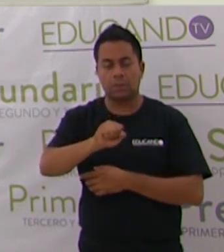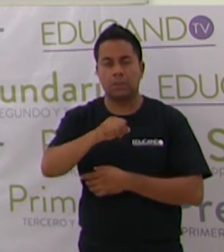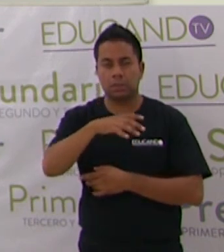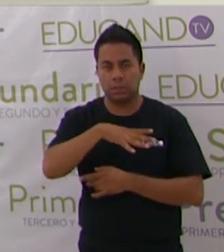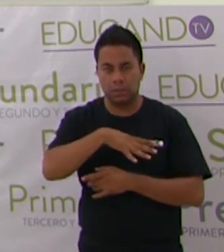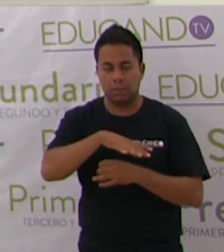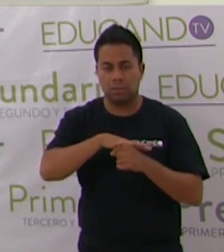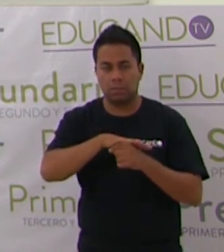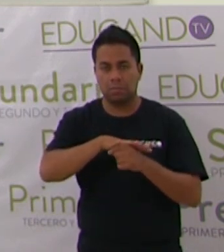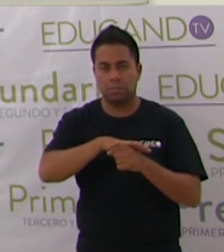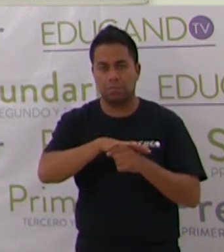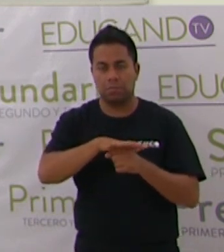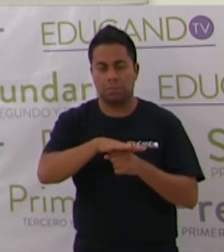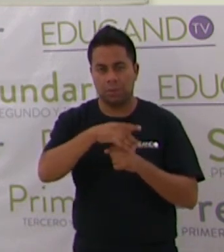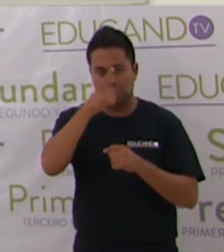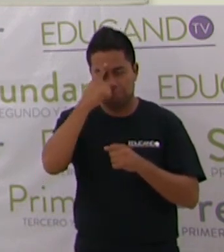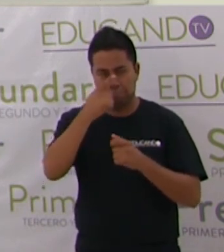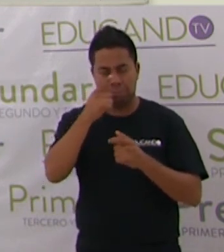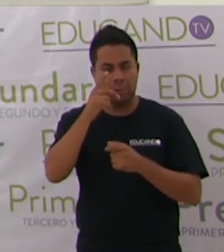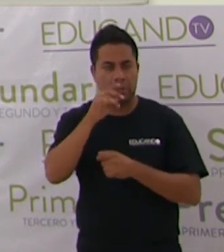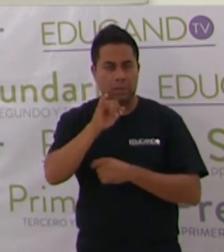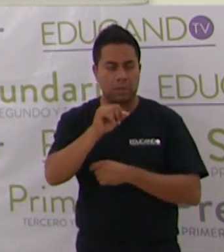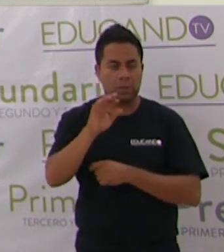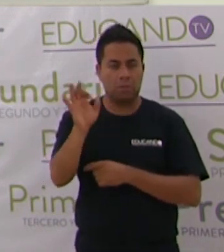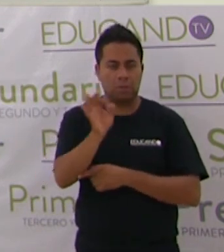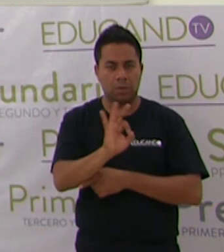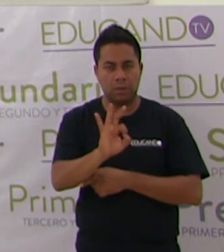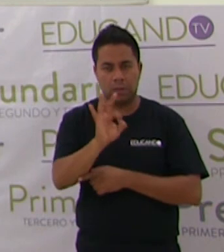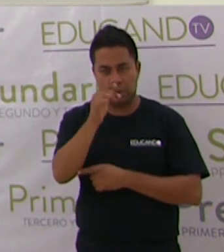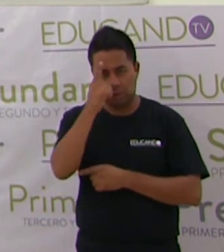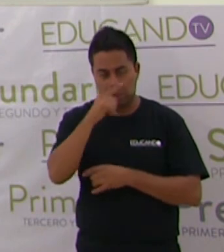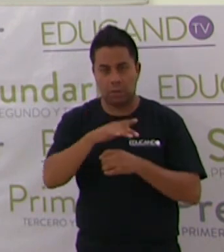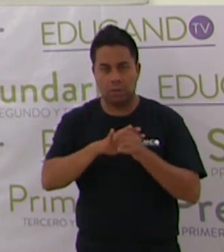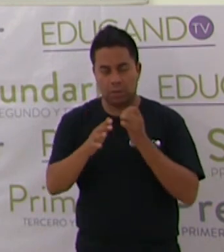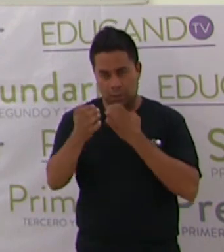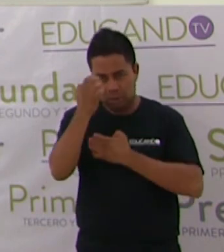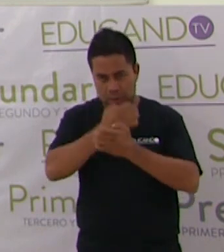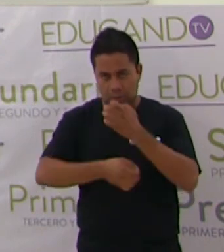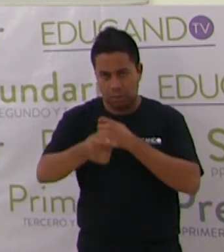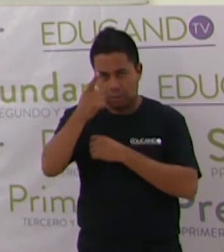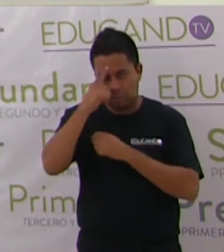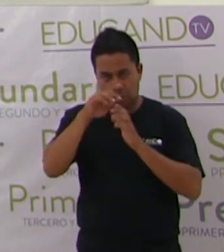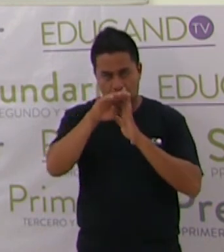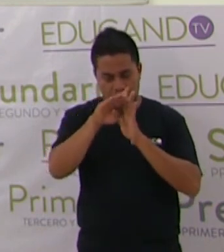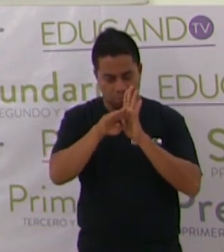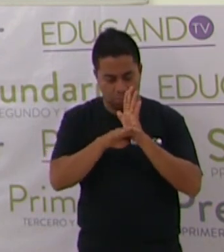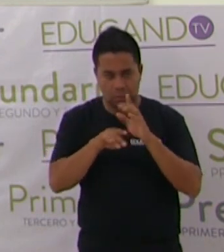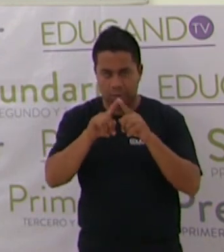Existen las nociones de probabilidad para hacer todos estos, el análisis de los eventos.